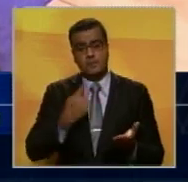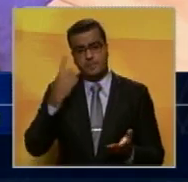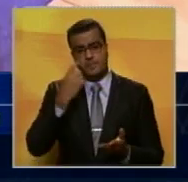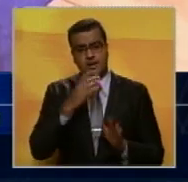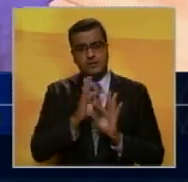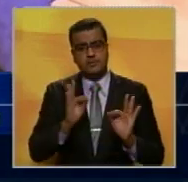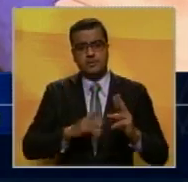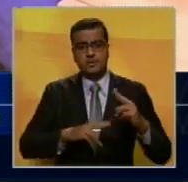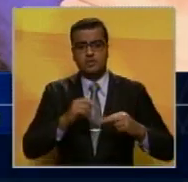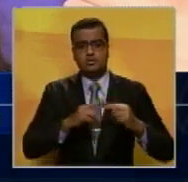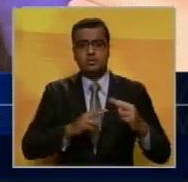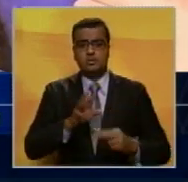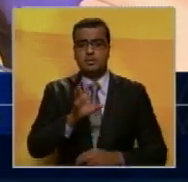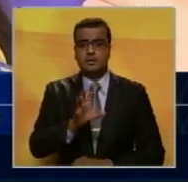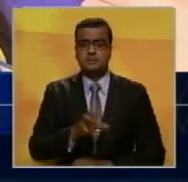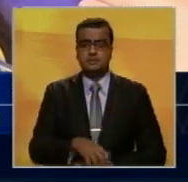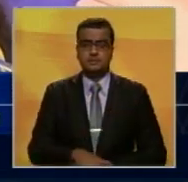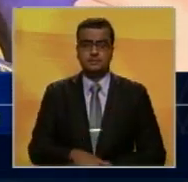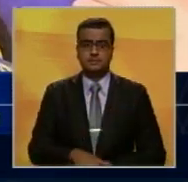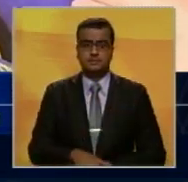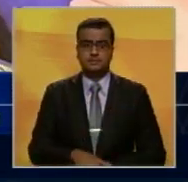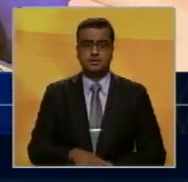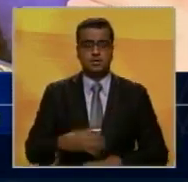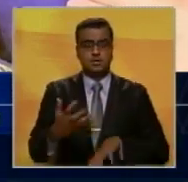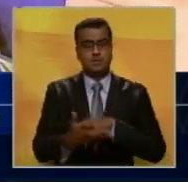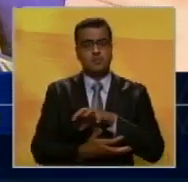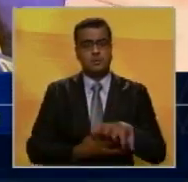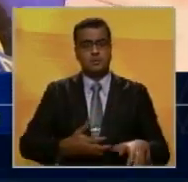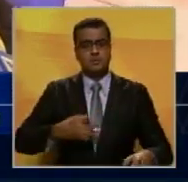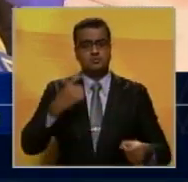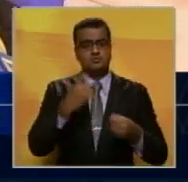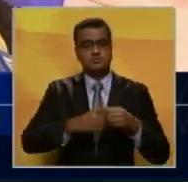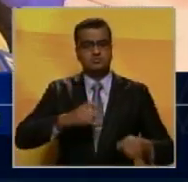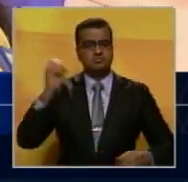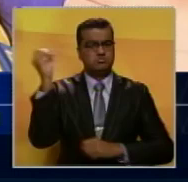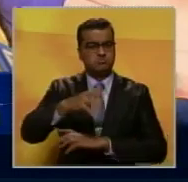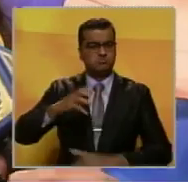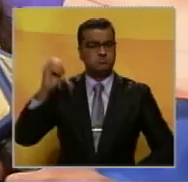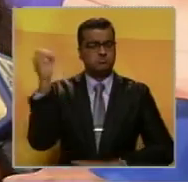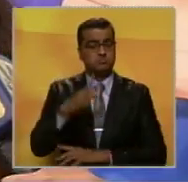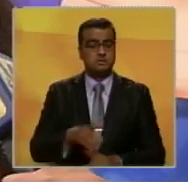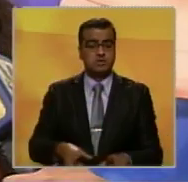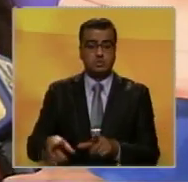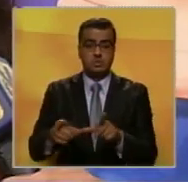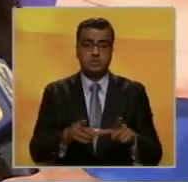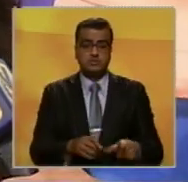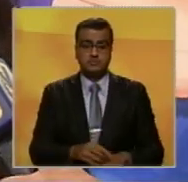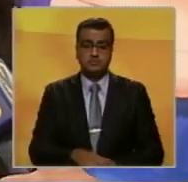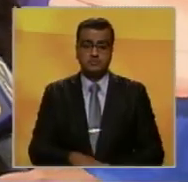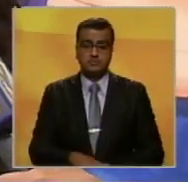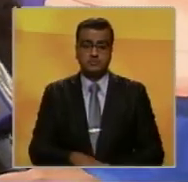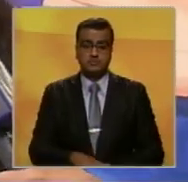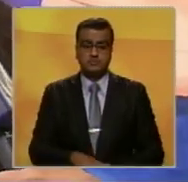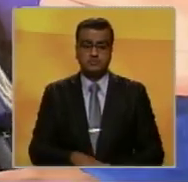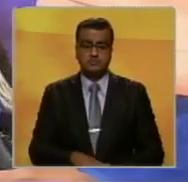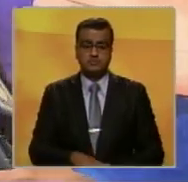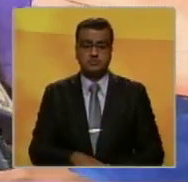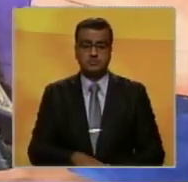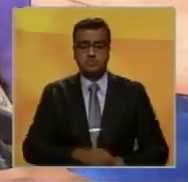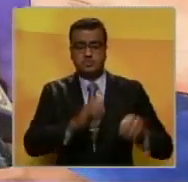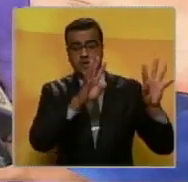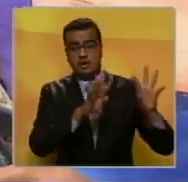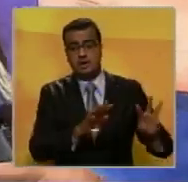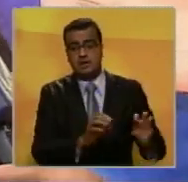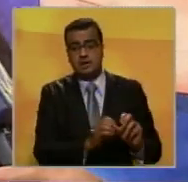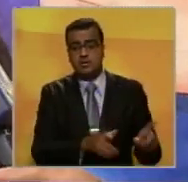manera de construir un país a través de la violencia, lanzando bombas, porque se lanzaron bombas, se atacaron las rejas del